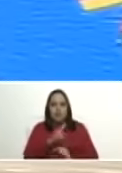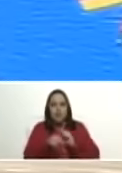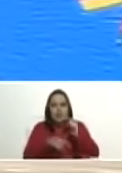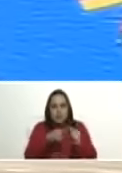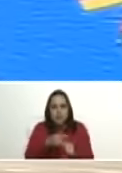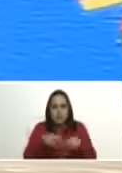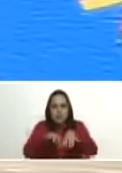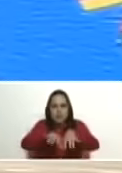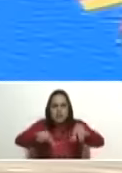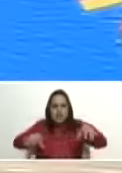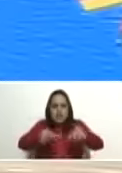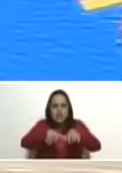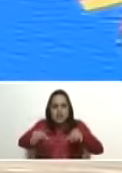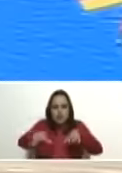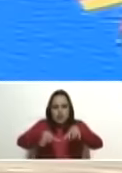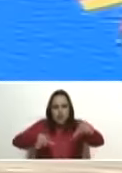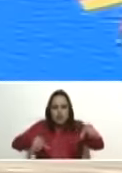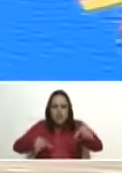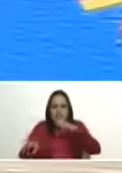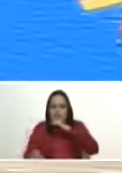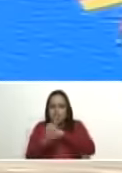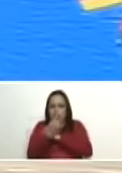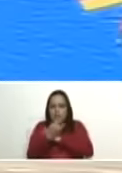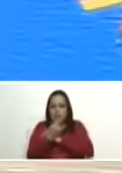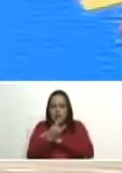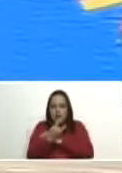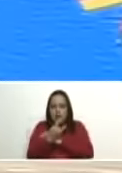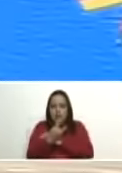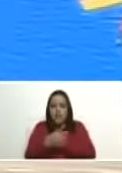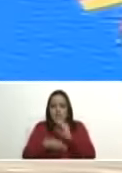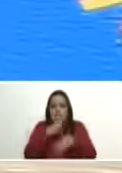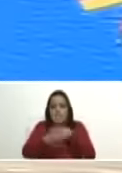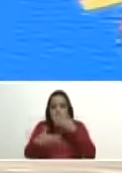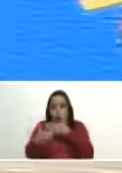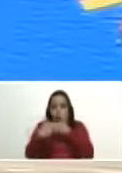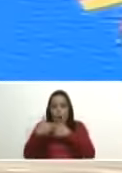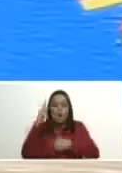la separación, la división, la traición a Bolívar,